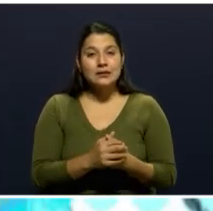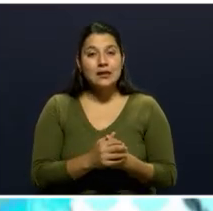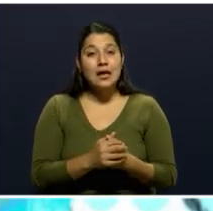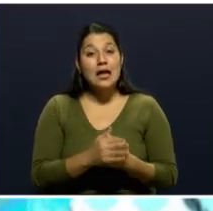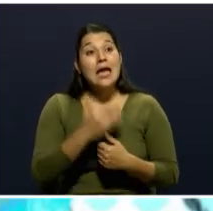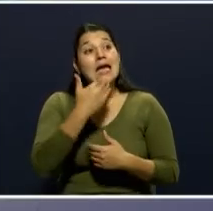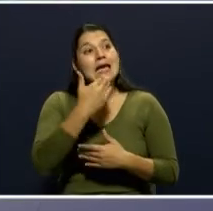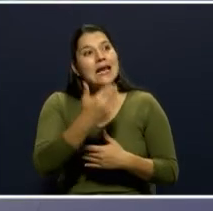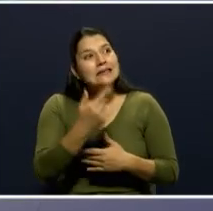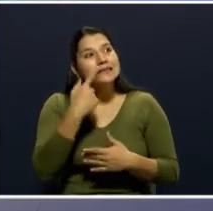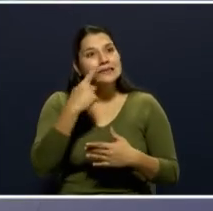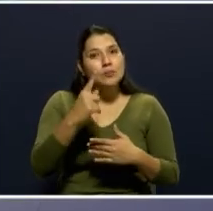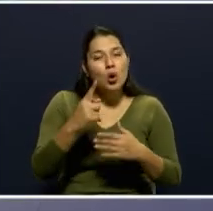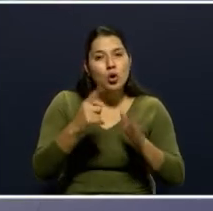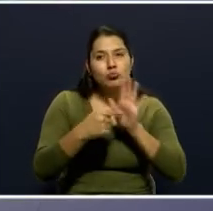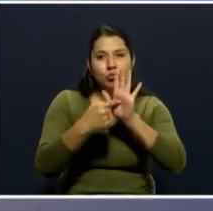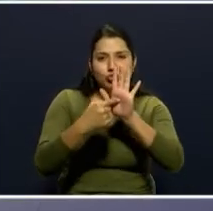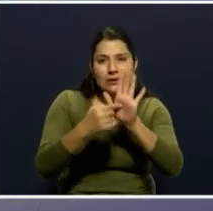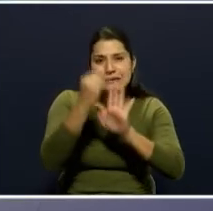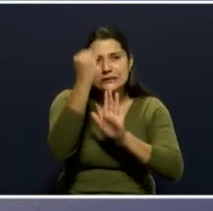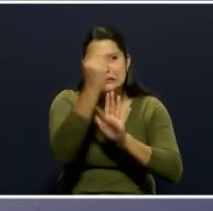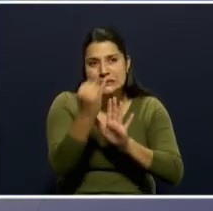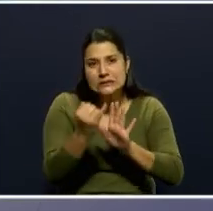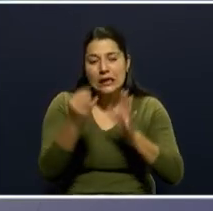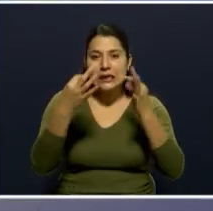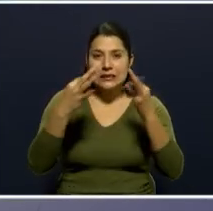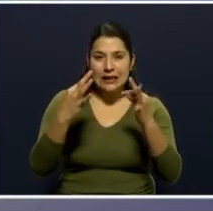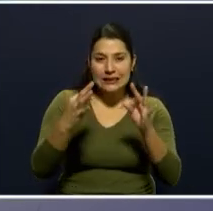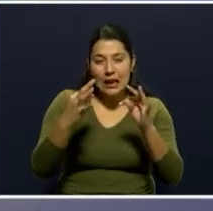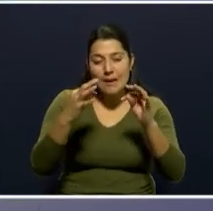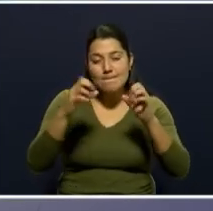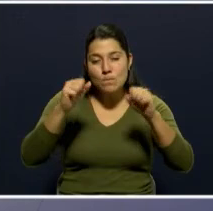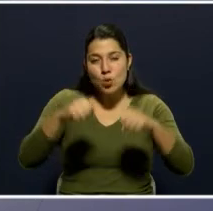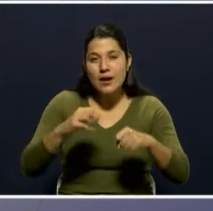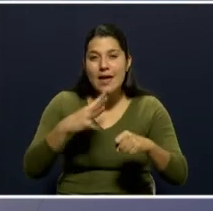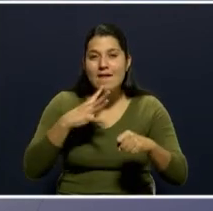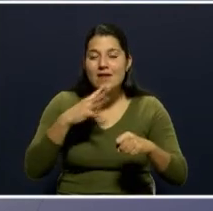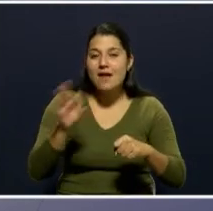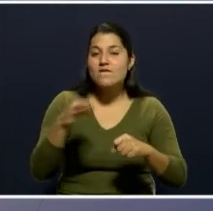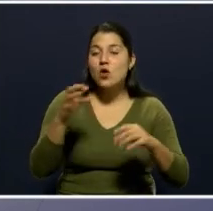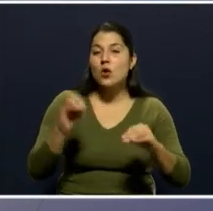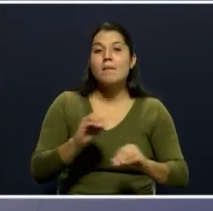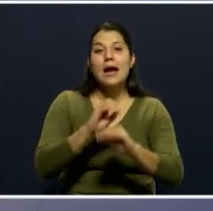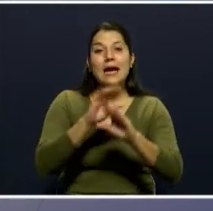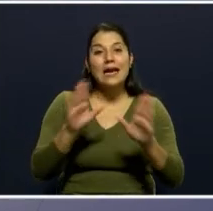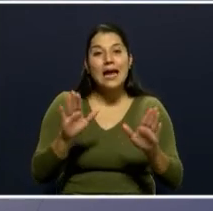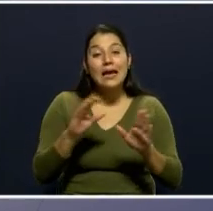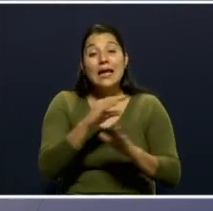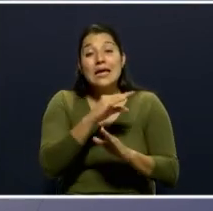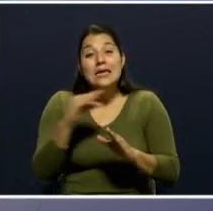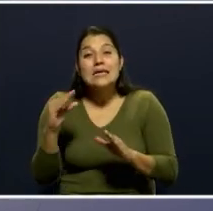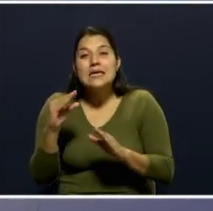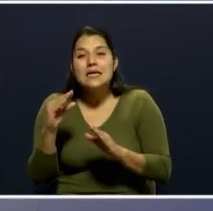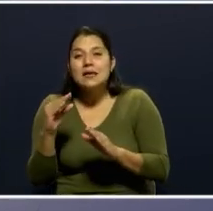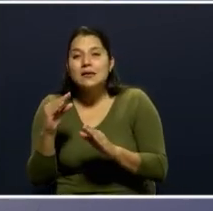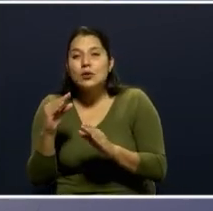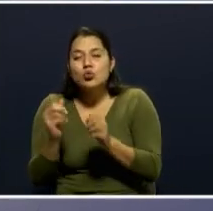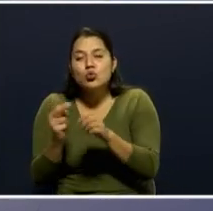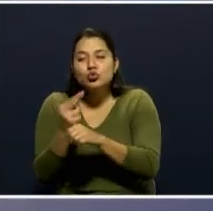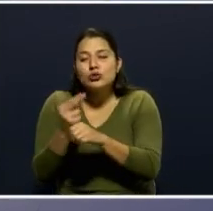ser didácticos y por tratar de hablar con la mayor claridad y en la menor